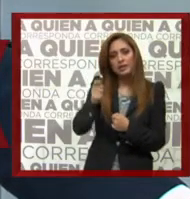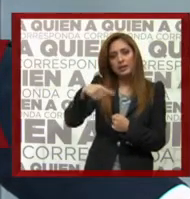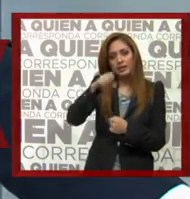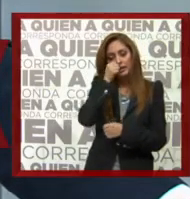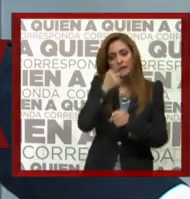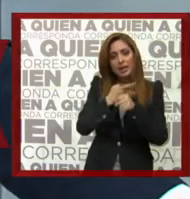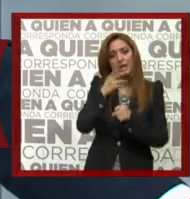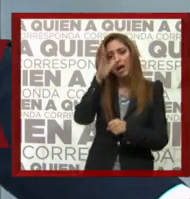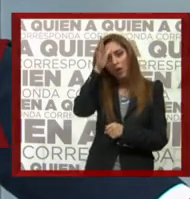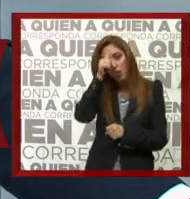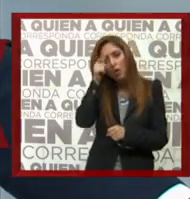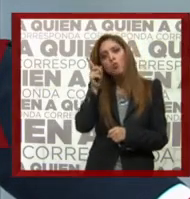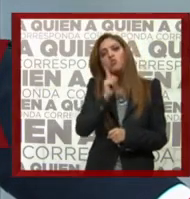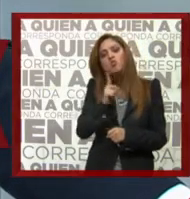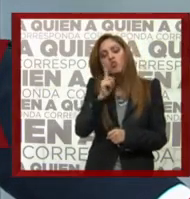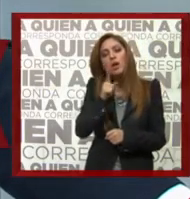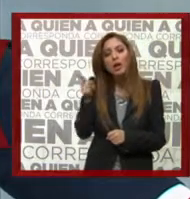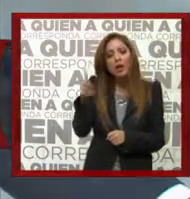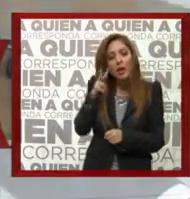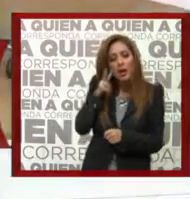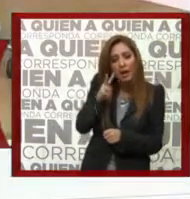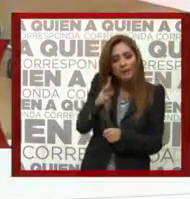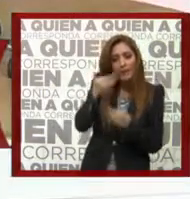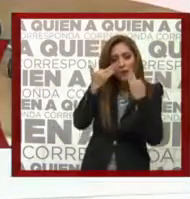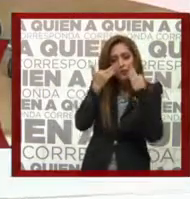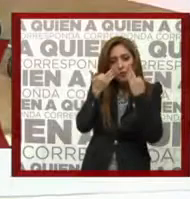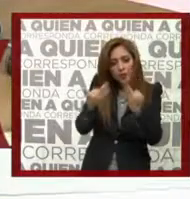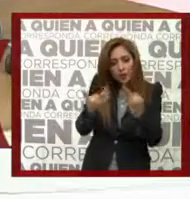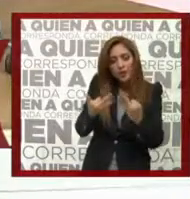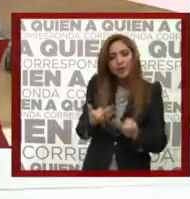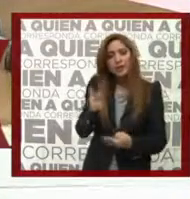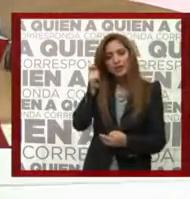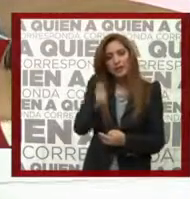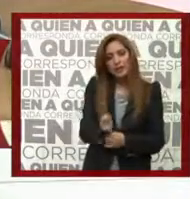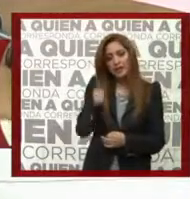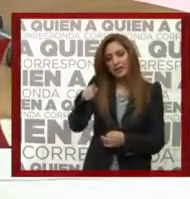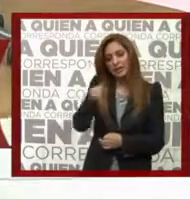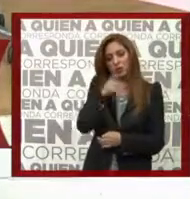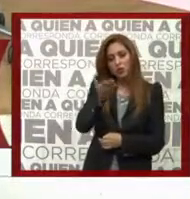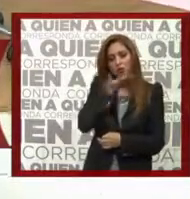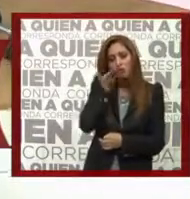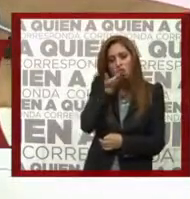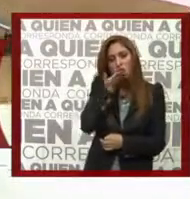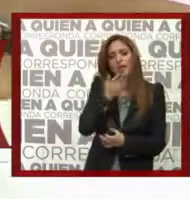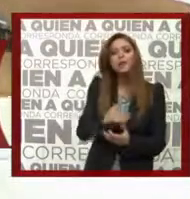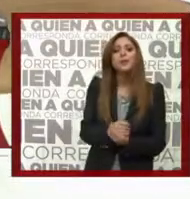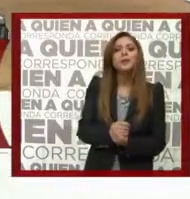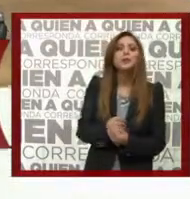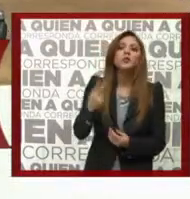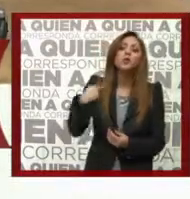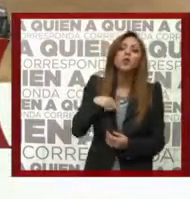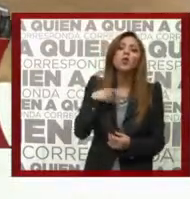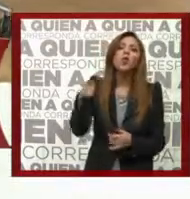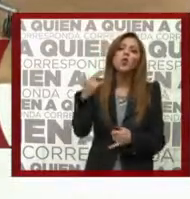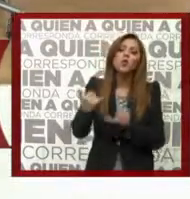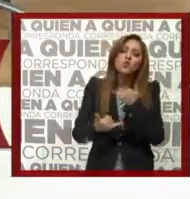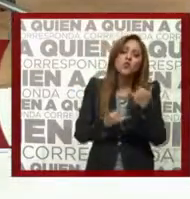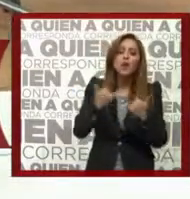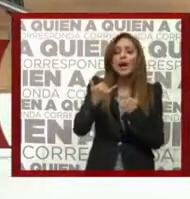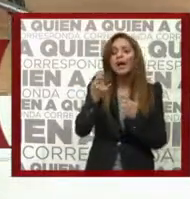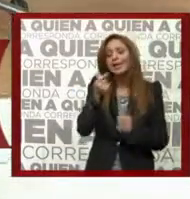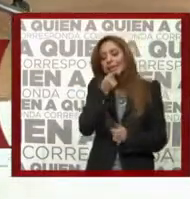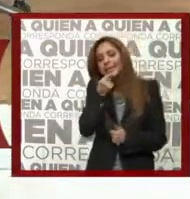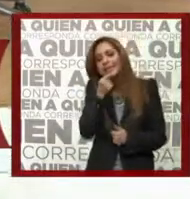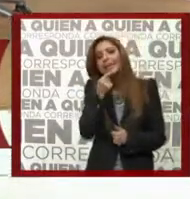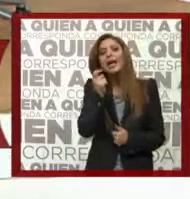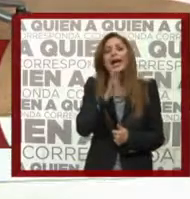acuerdos, era mujer, porque era la que iba a dar fe de todo. Estoy hablando del sistema tradicional. Claro. Entonces, lo que hicimos fue empezar a jugar con la niña, que